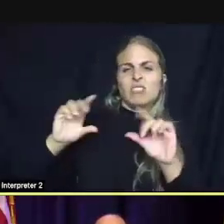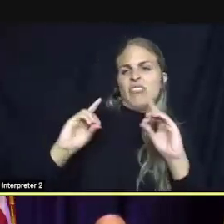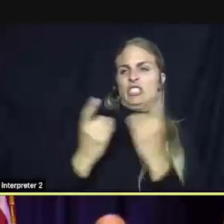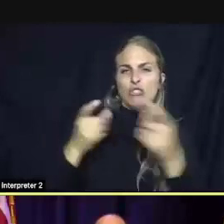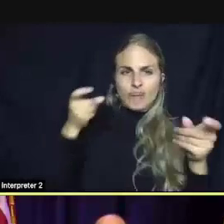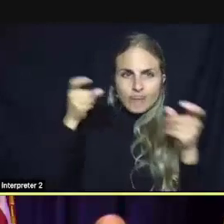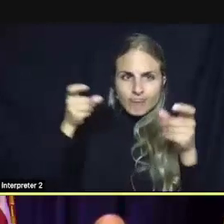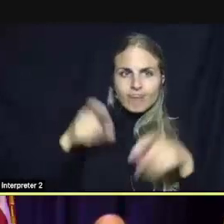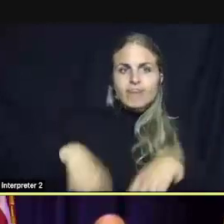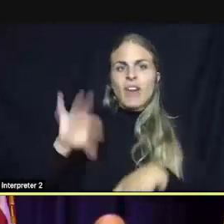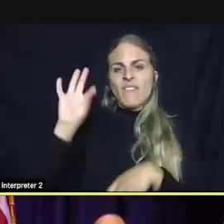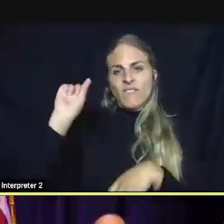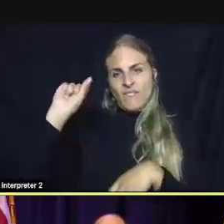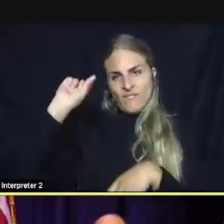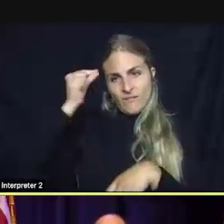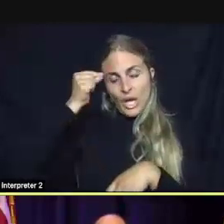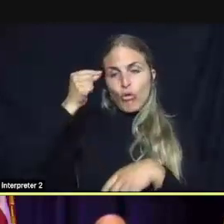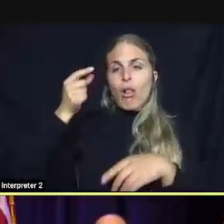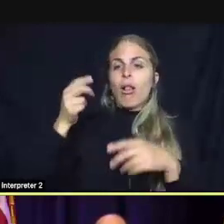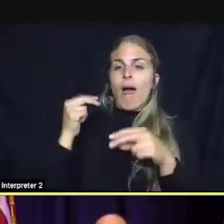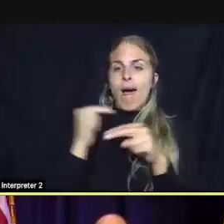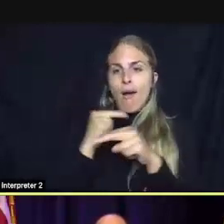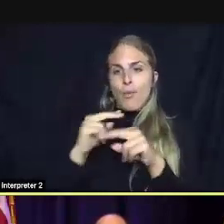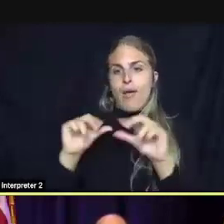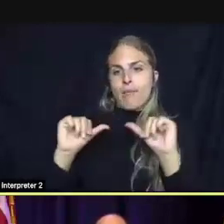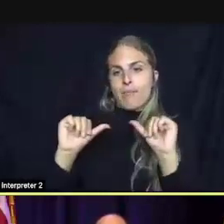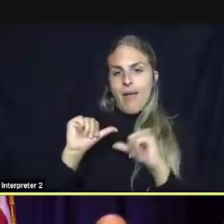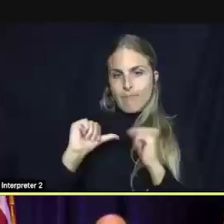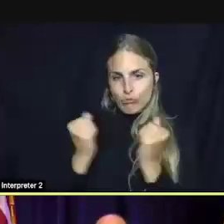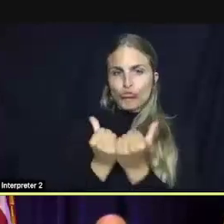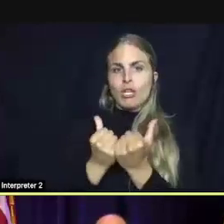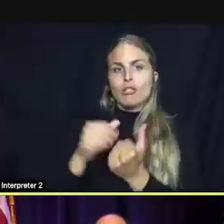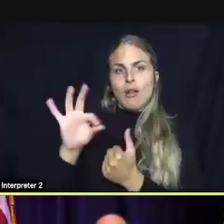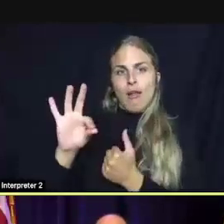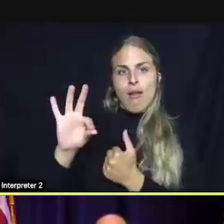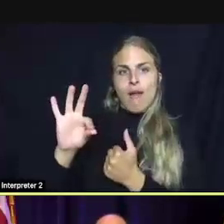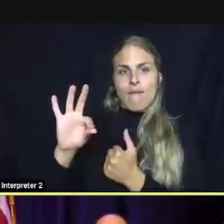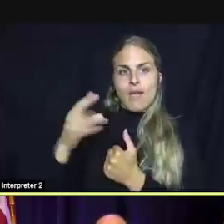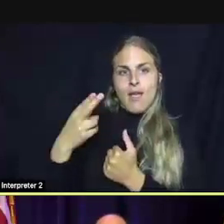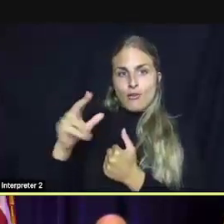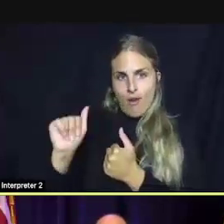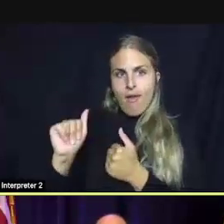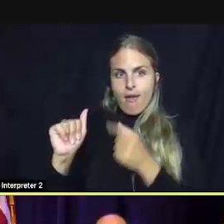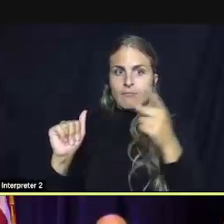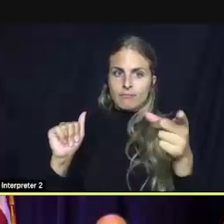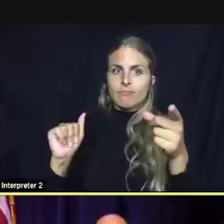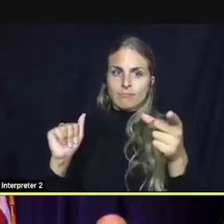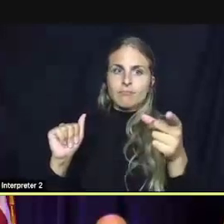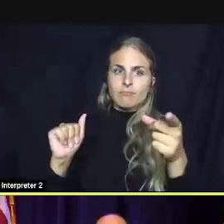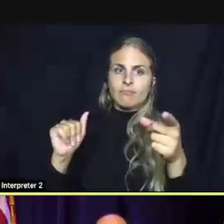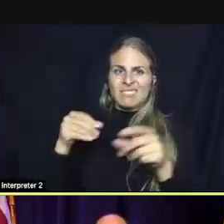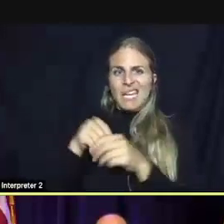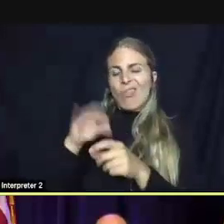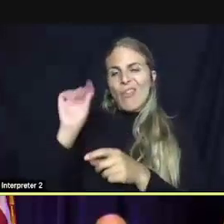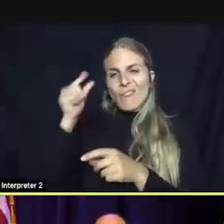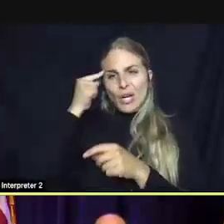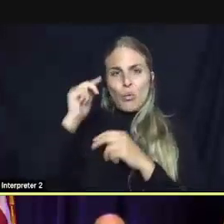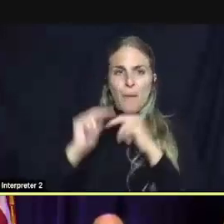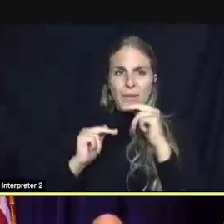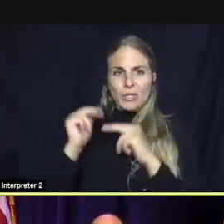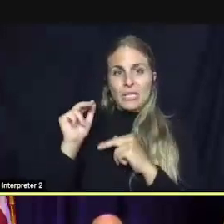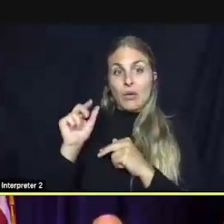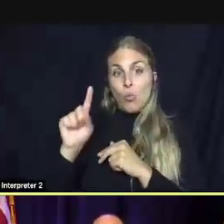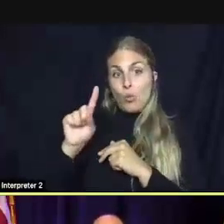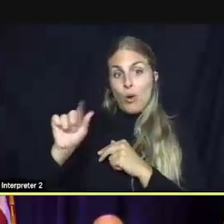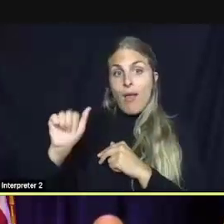administrador de la división en la Administración Federal de Carreteras, Leo W.